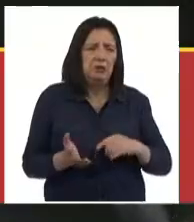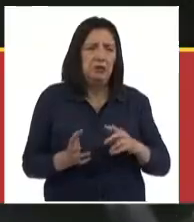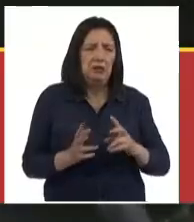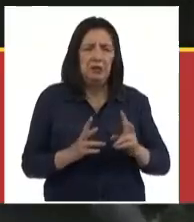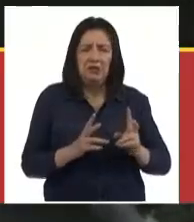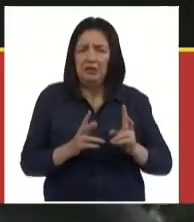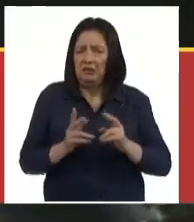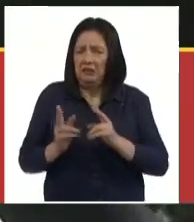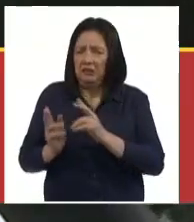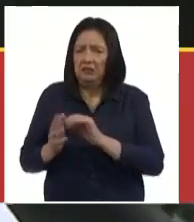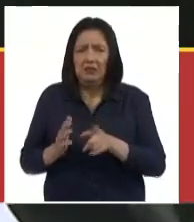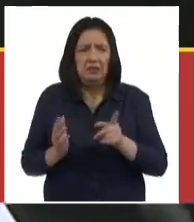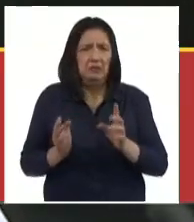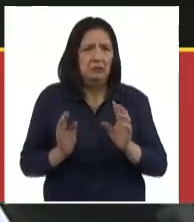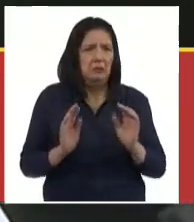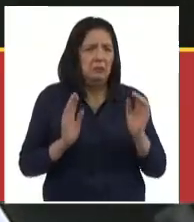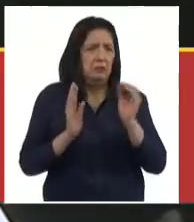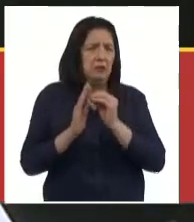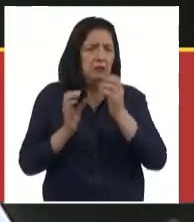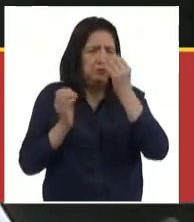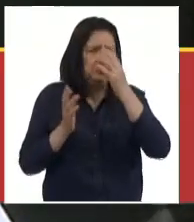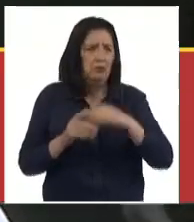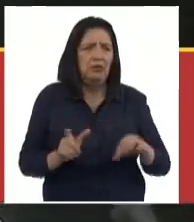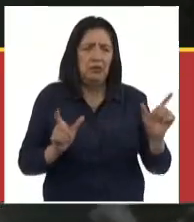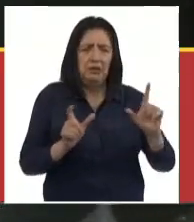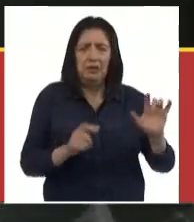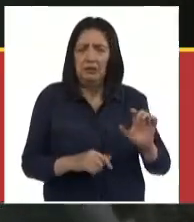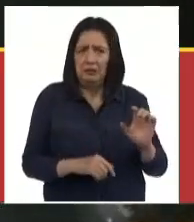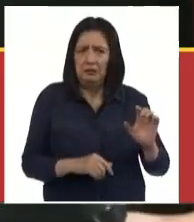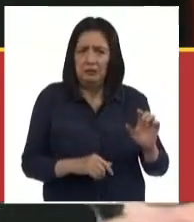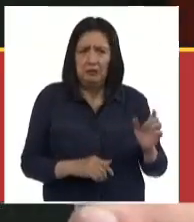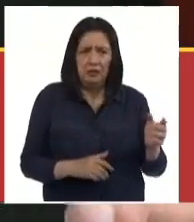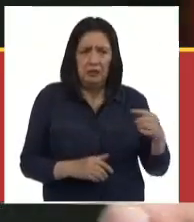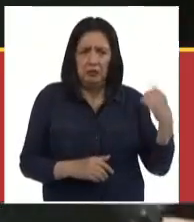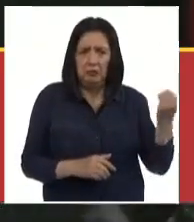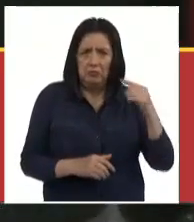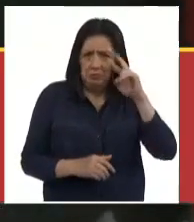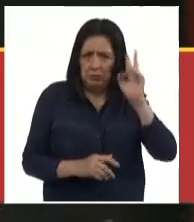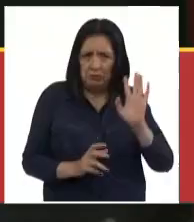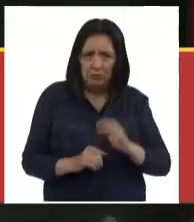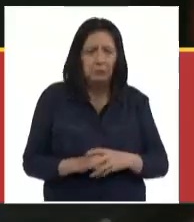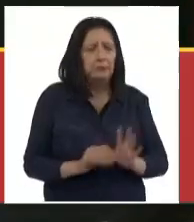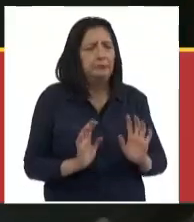y montando algunas informaciones en los canales de televisión a nivel de cobertura nacional.